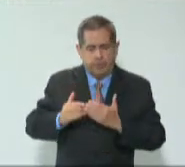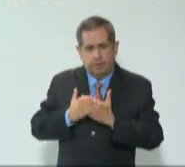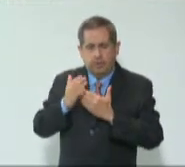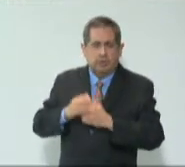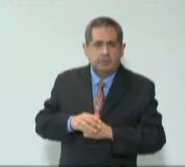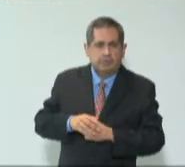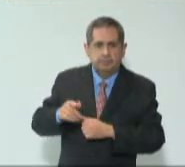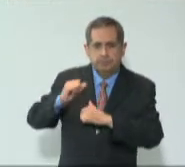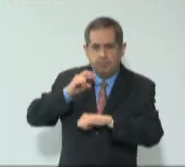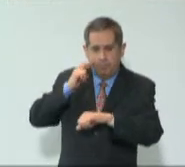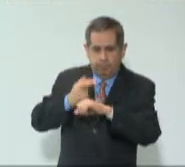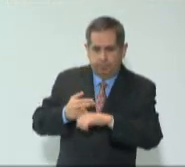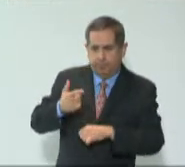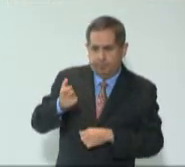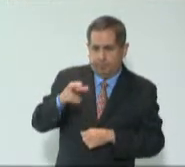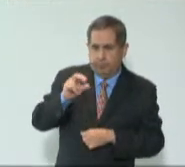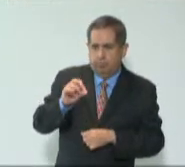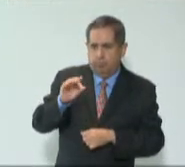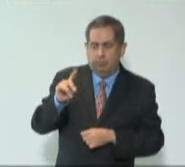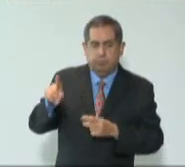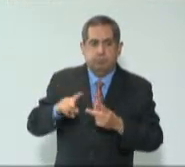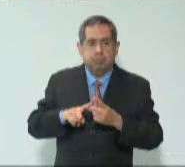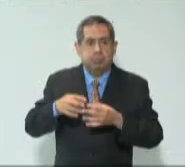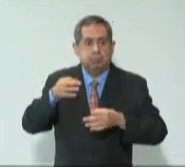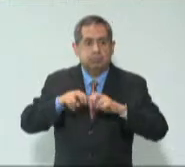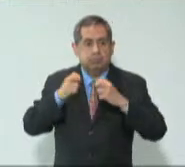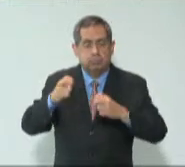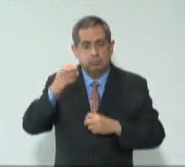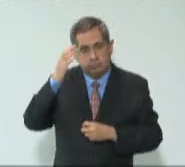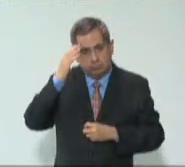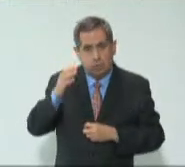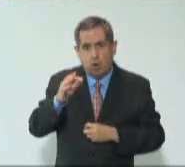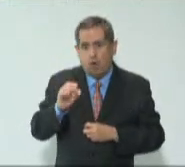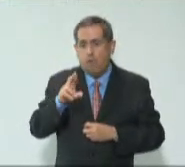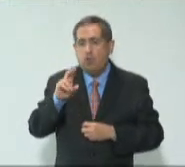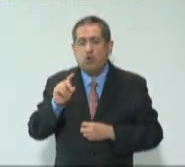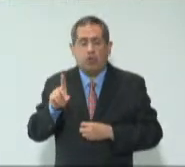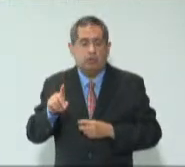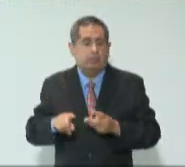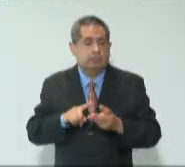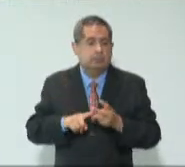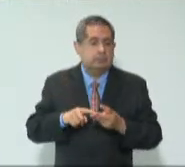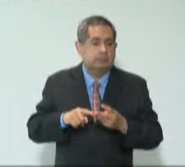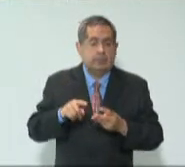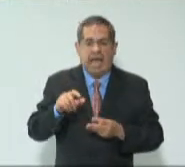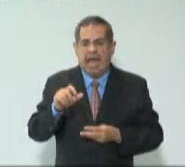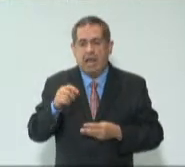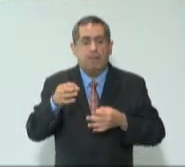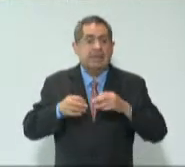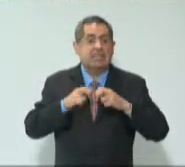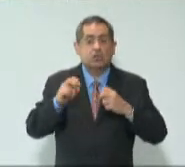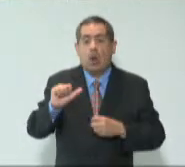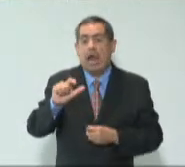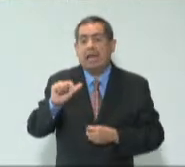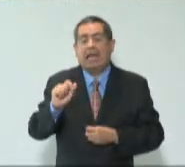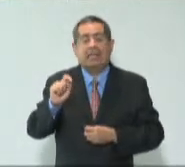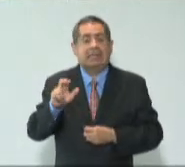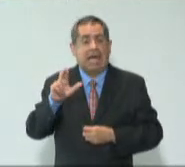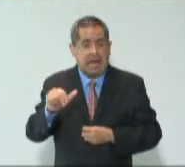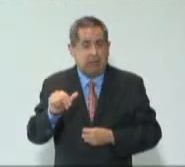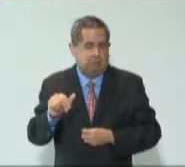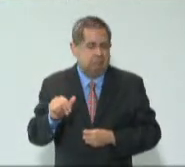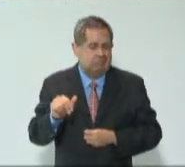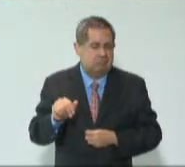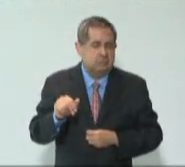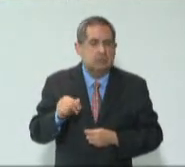al comisionado guerra Ford al ministro González Alcántara eh Y al resto